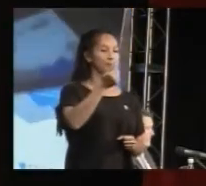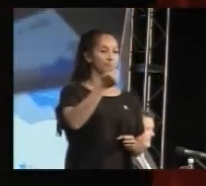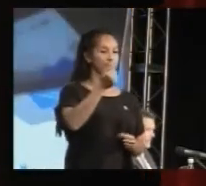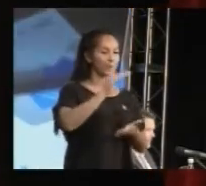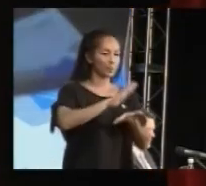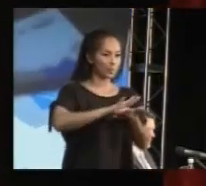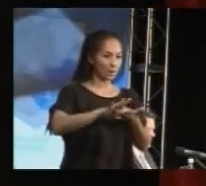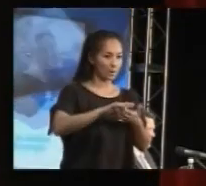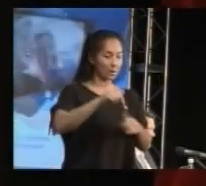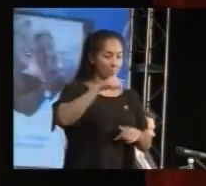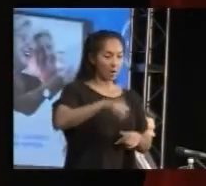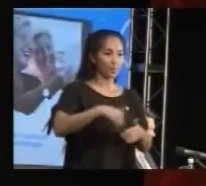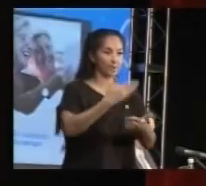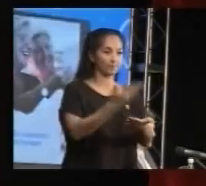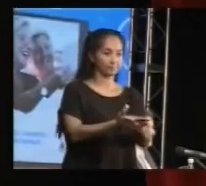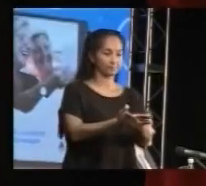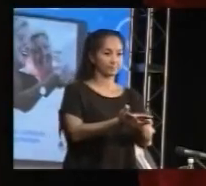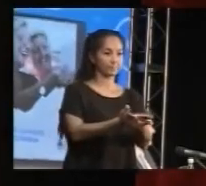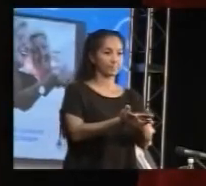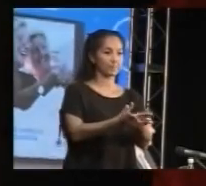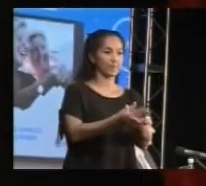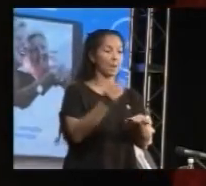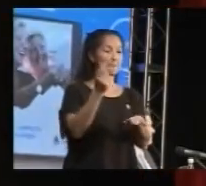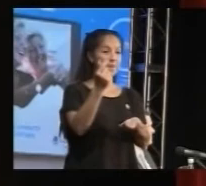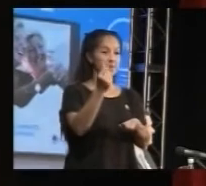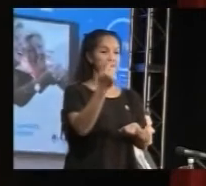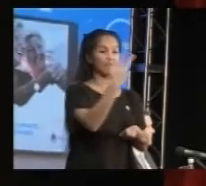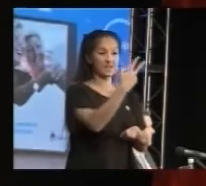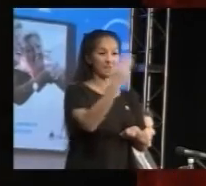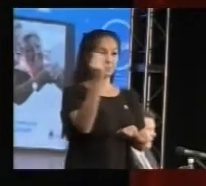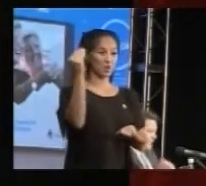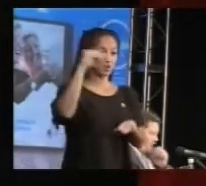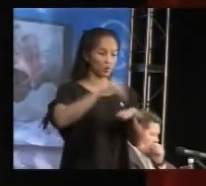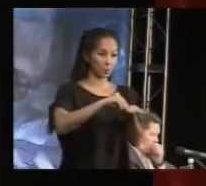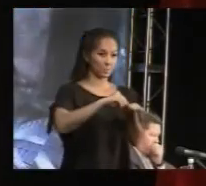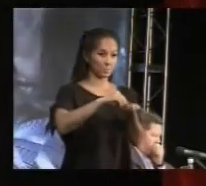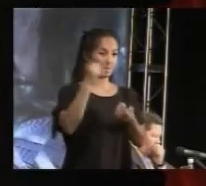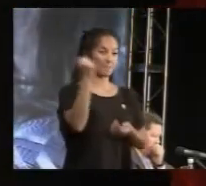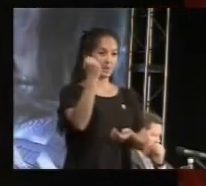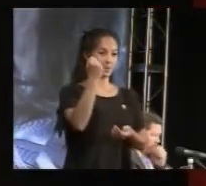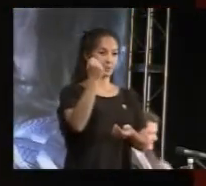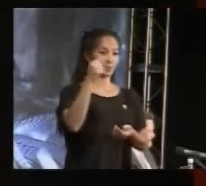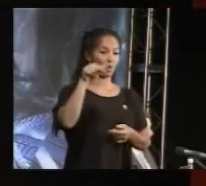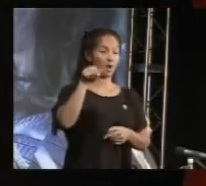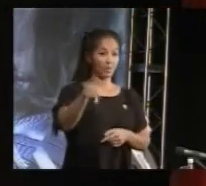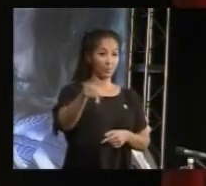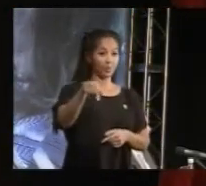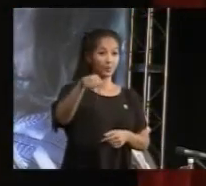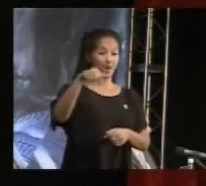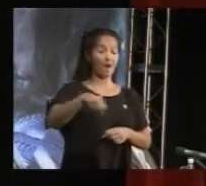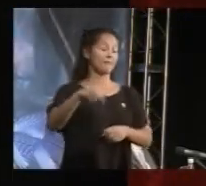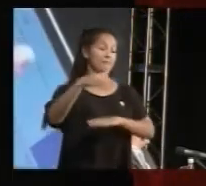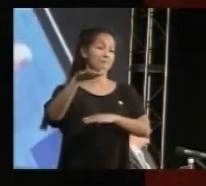se hará en los próximos días y que requerirá una inversión de 30 millones de pesos, dejará de funcionar donde está, en el barrio Paraná